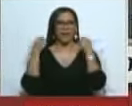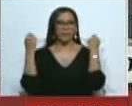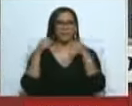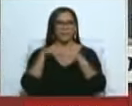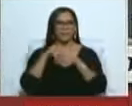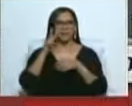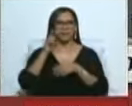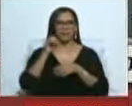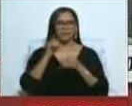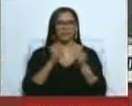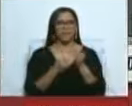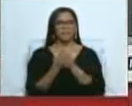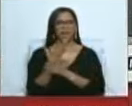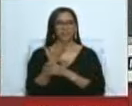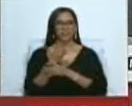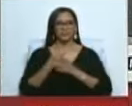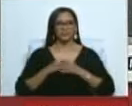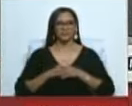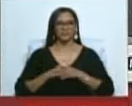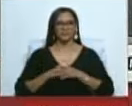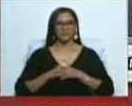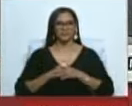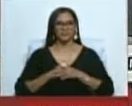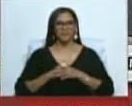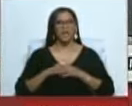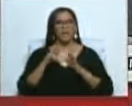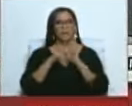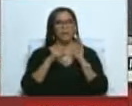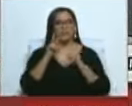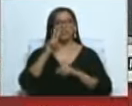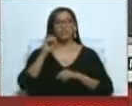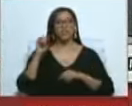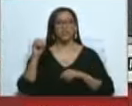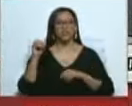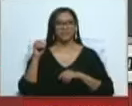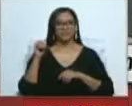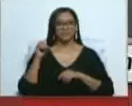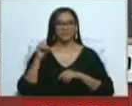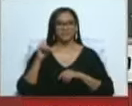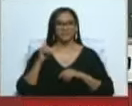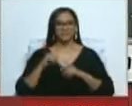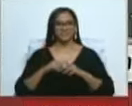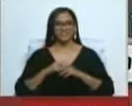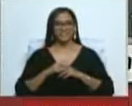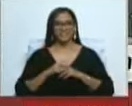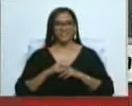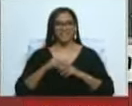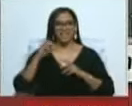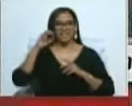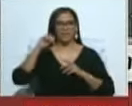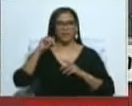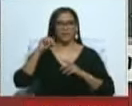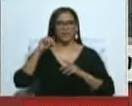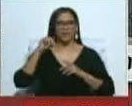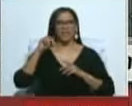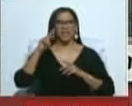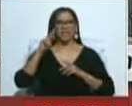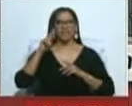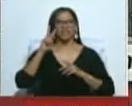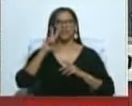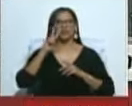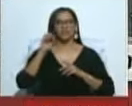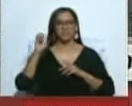20 de mayo. ¿Ah? El programa 200. 200, MBR 200. Sí.